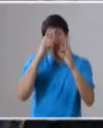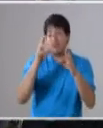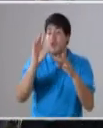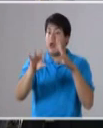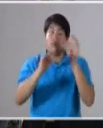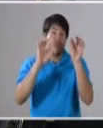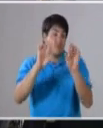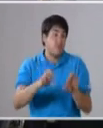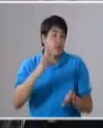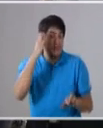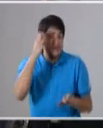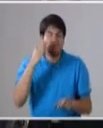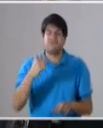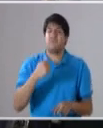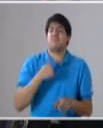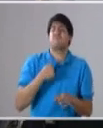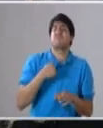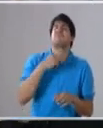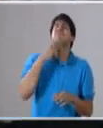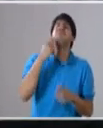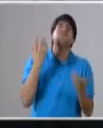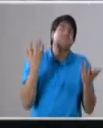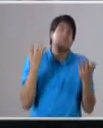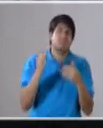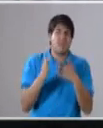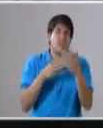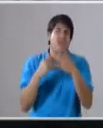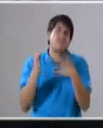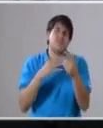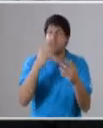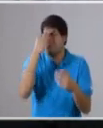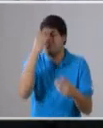importa? Si ni siquiera sé dónde queda Siria.